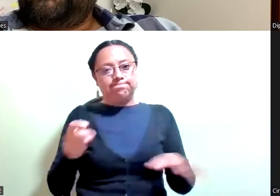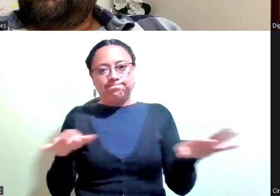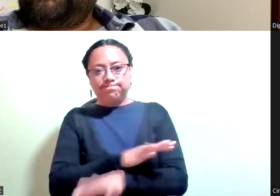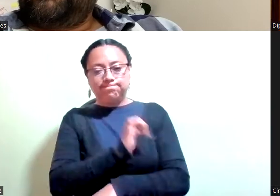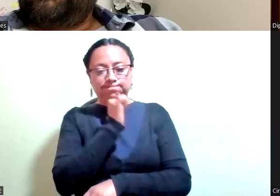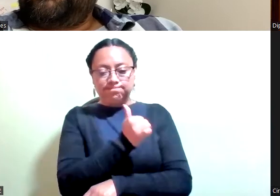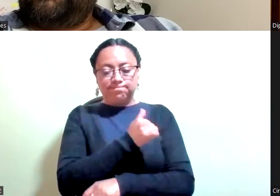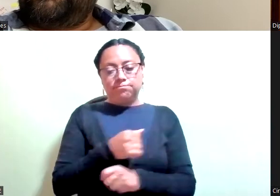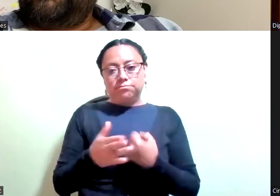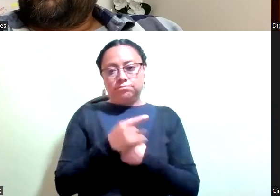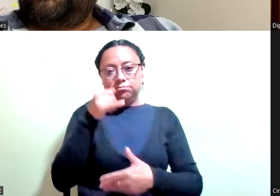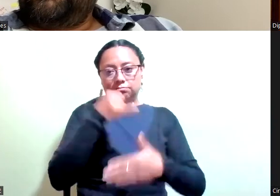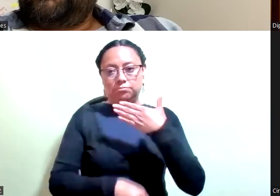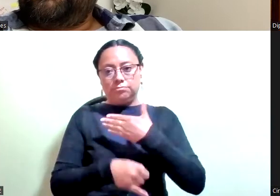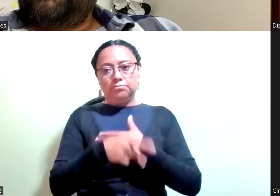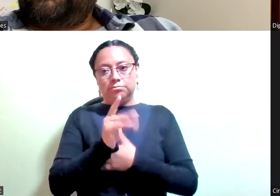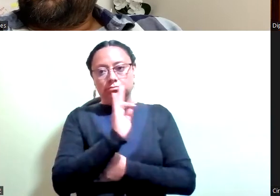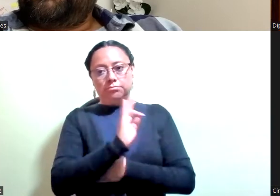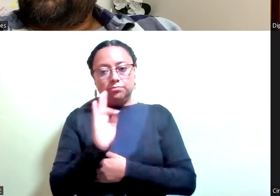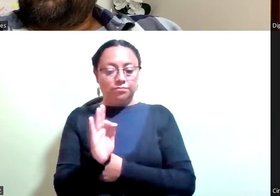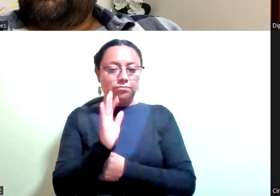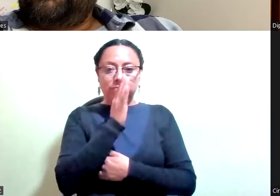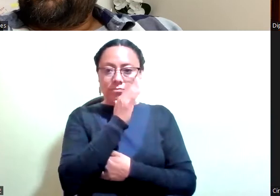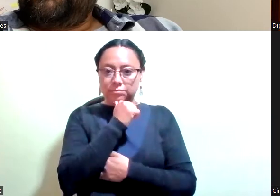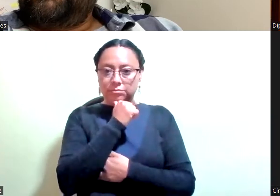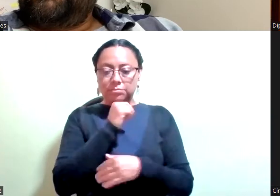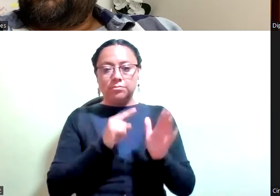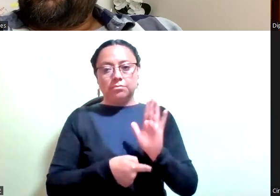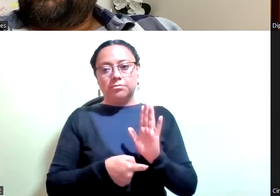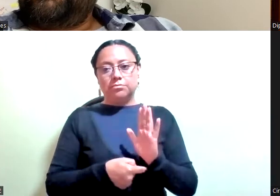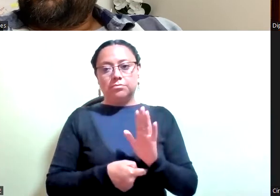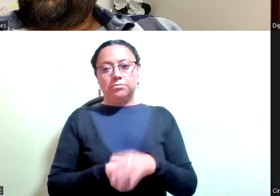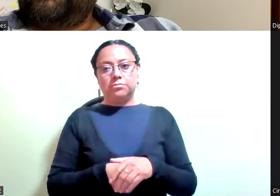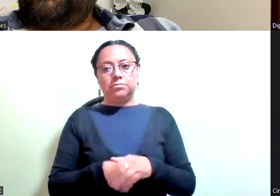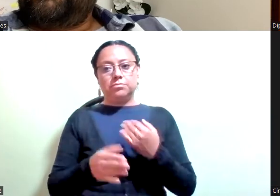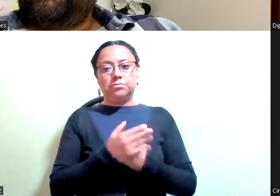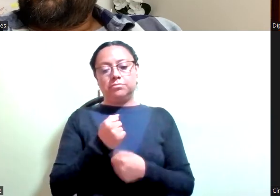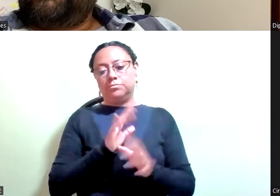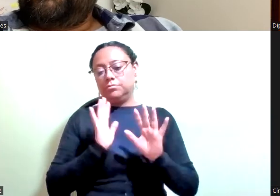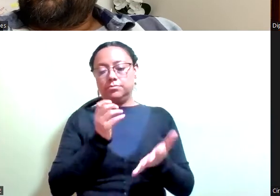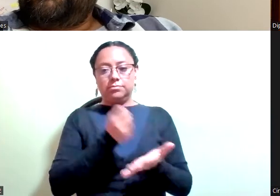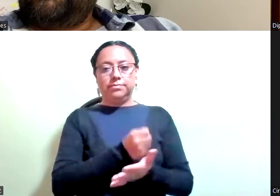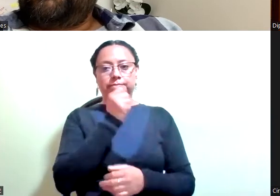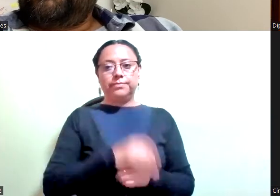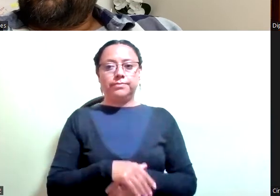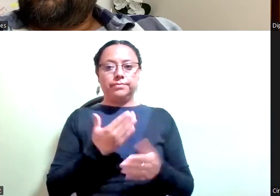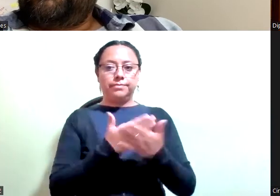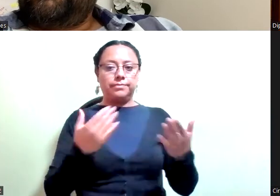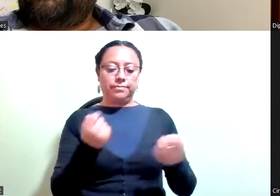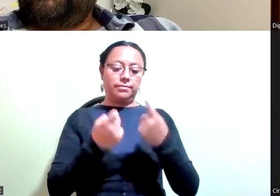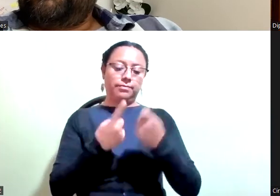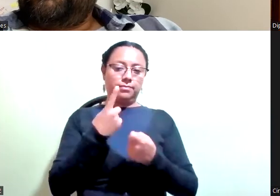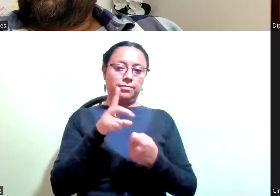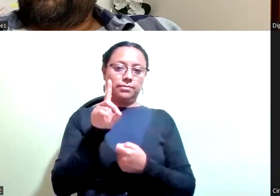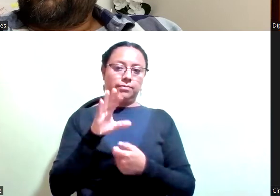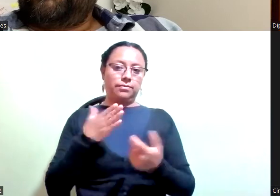por lo menos la fecha, pero no puede movérsele ni una coma si es que ya se aprobó. Los anteriores dictámenes que ya aprobamos, reitero, ya